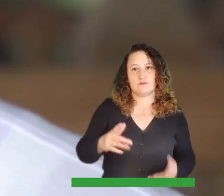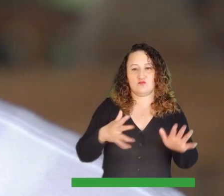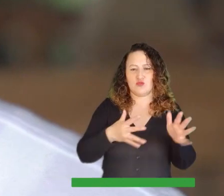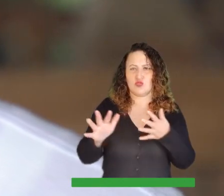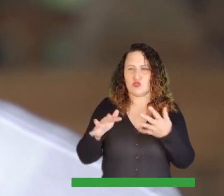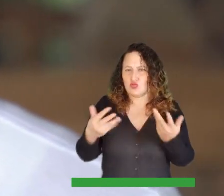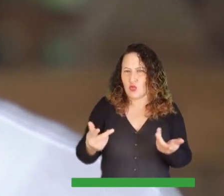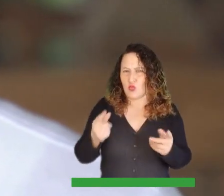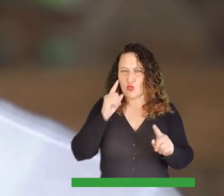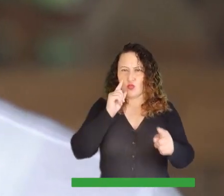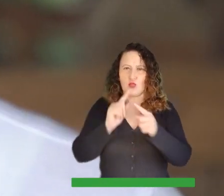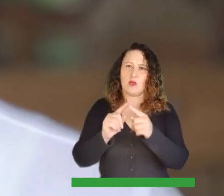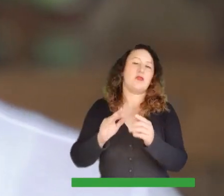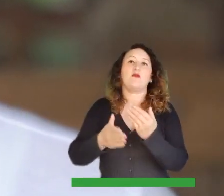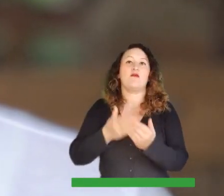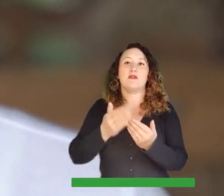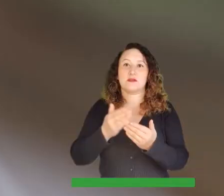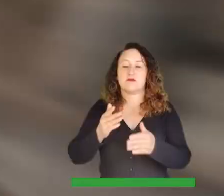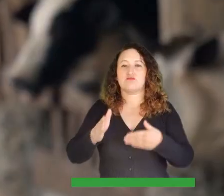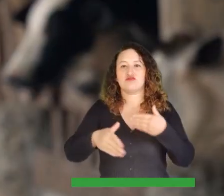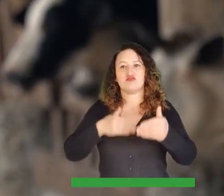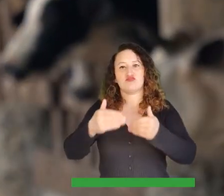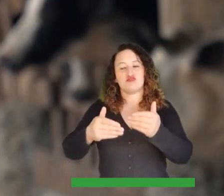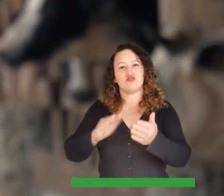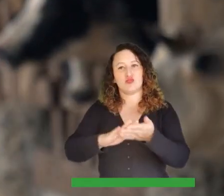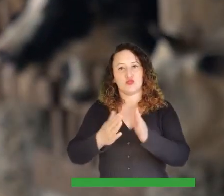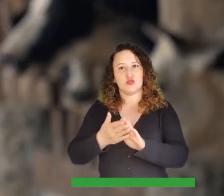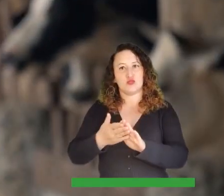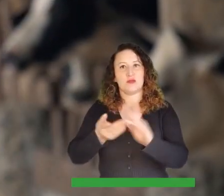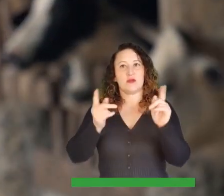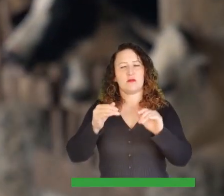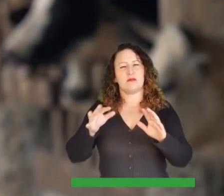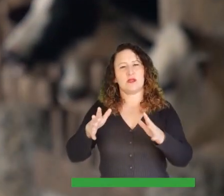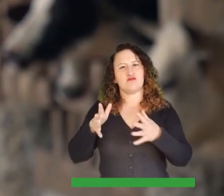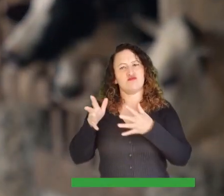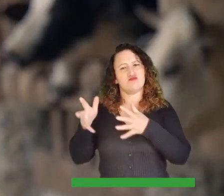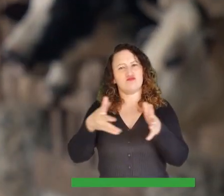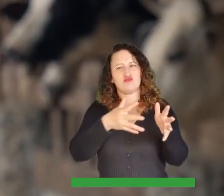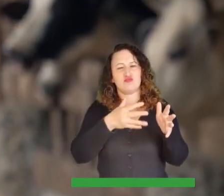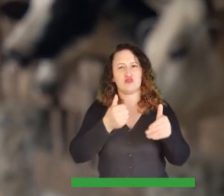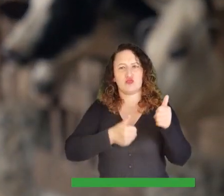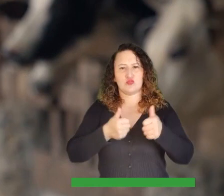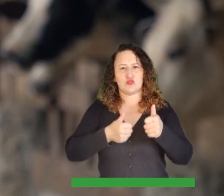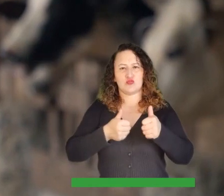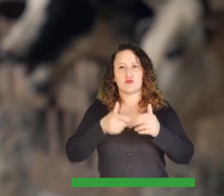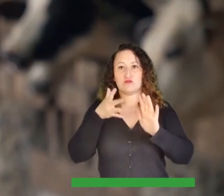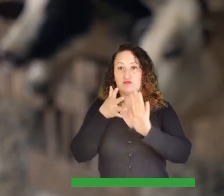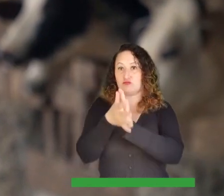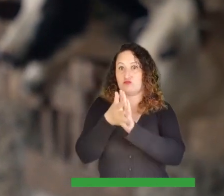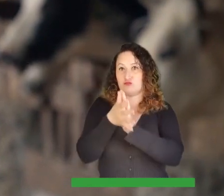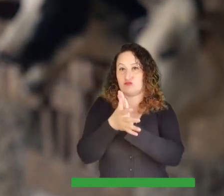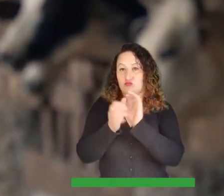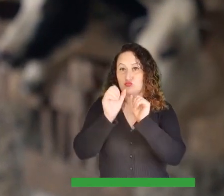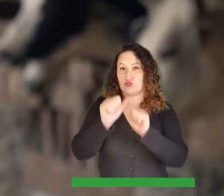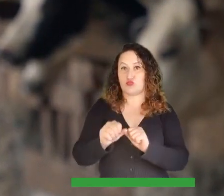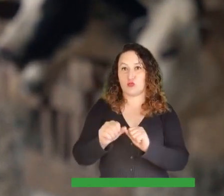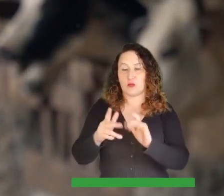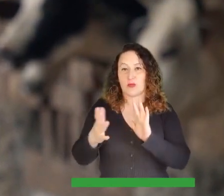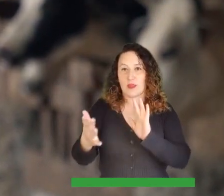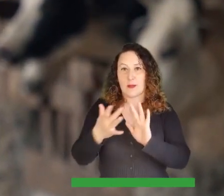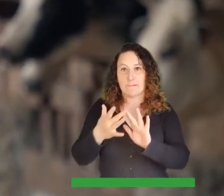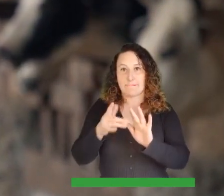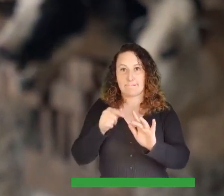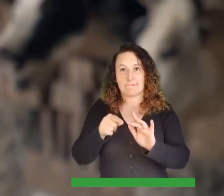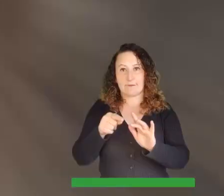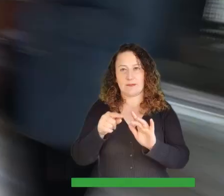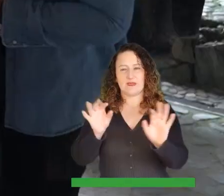facilitadores en nuestras comunidades y tratar de transmitir esa información de manera directa,